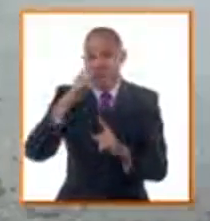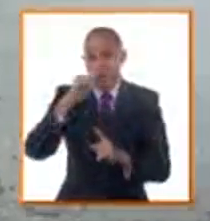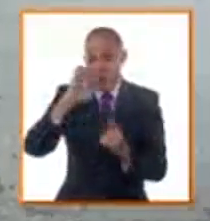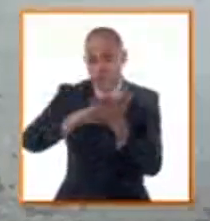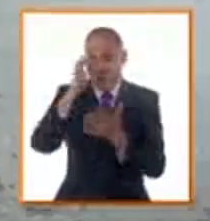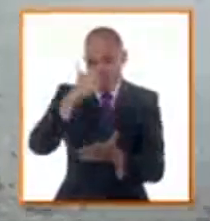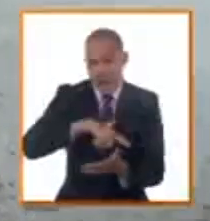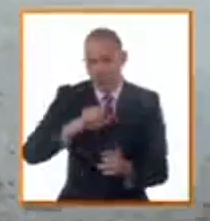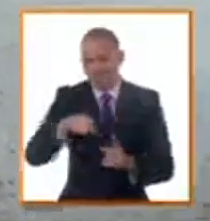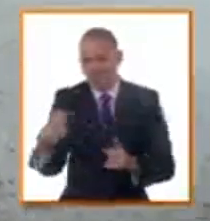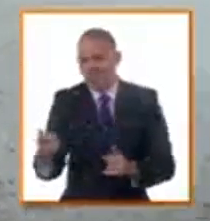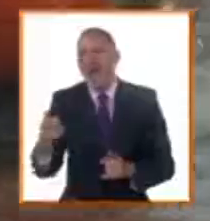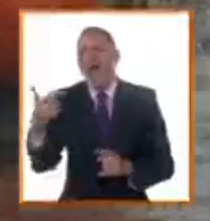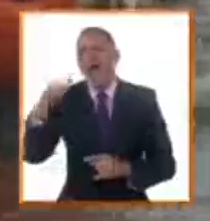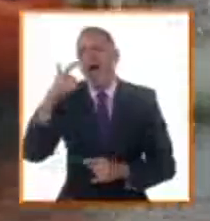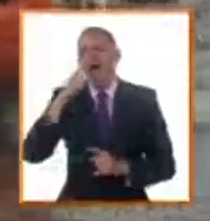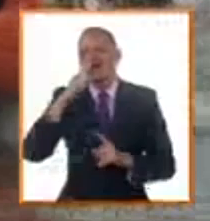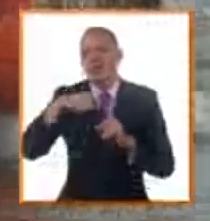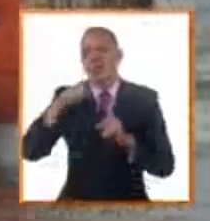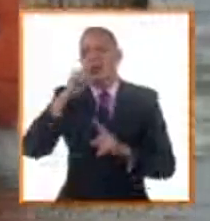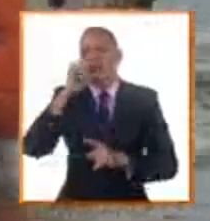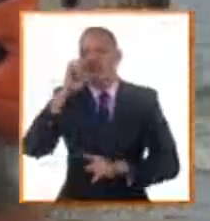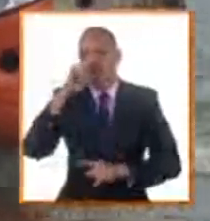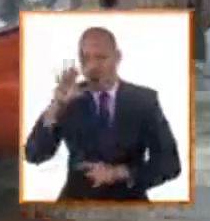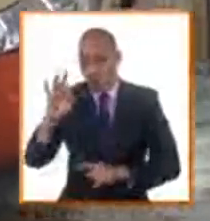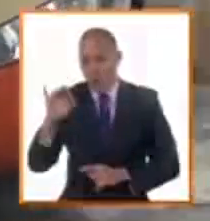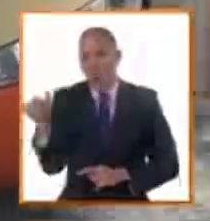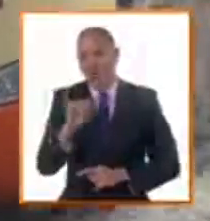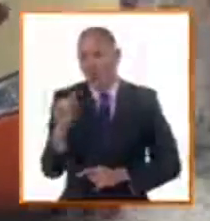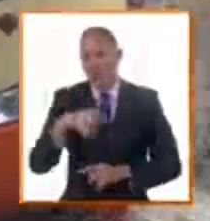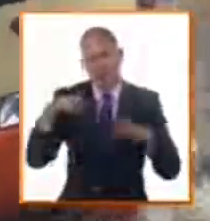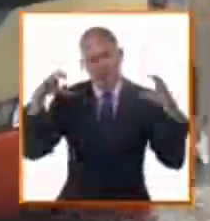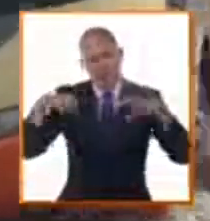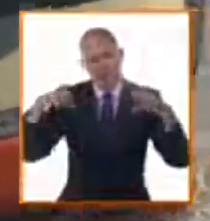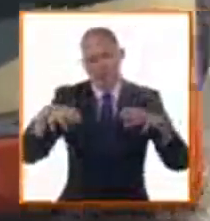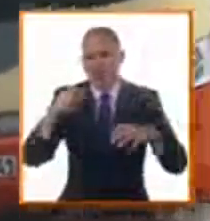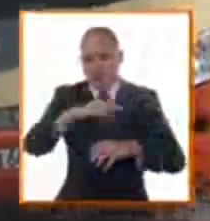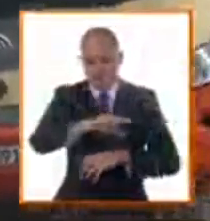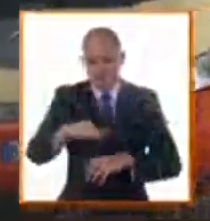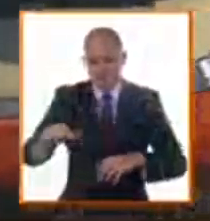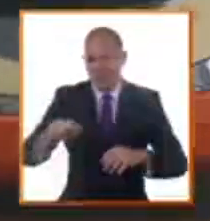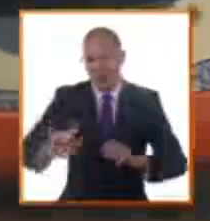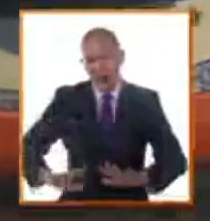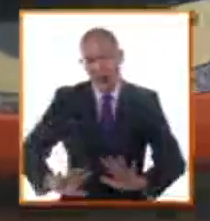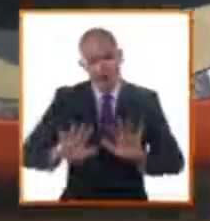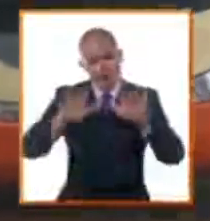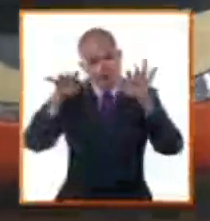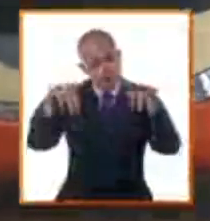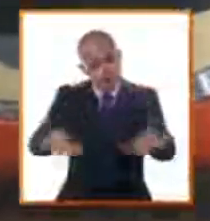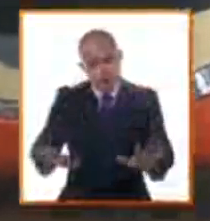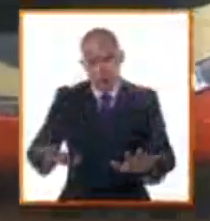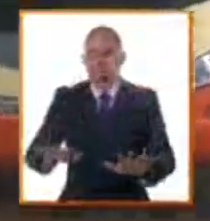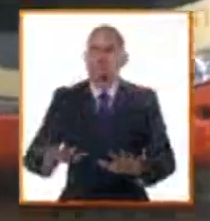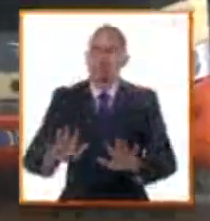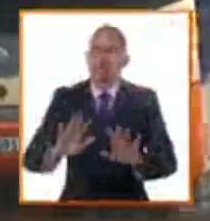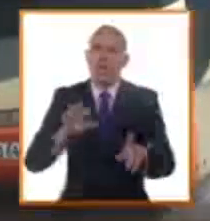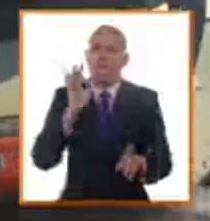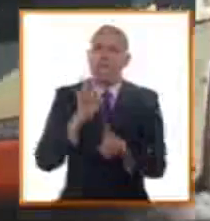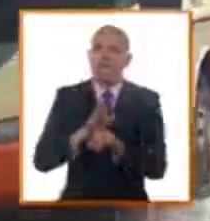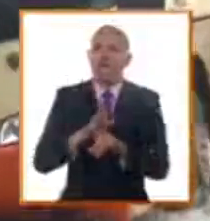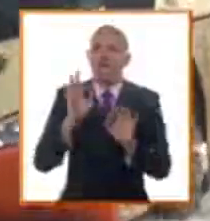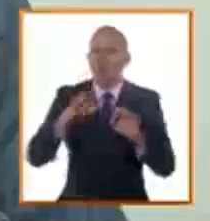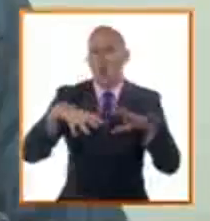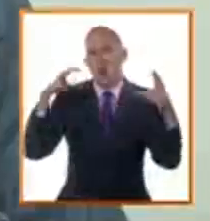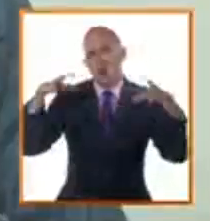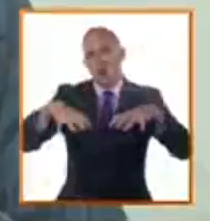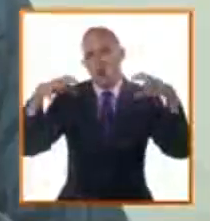de lluvias precipitados en un día. Hubo una pequeña calma de unos días, y vuelven entonces las lluvias estas de la vaguada